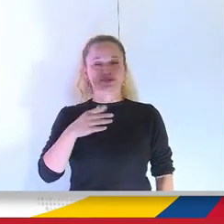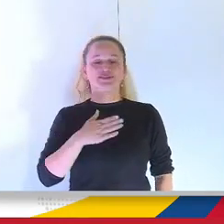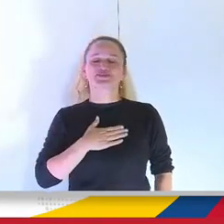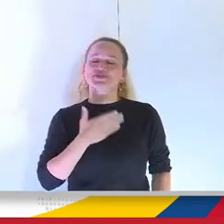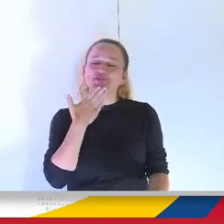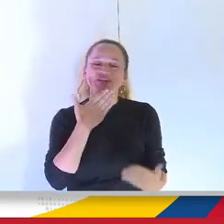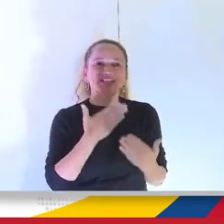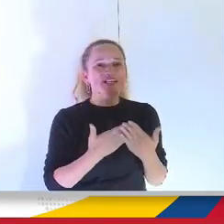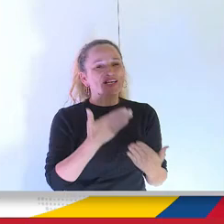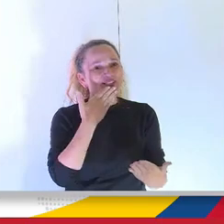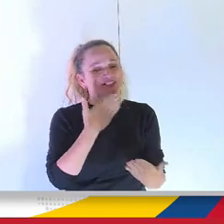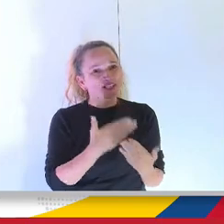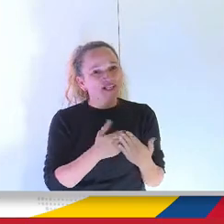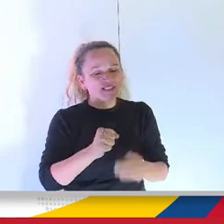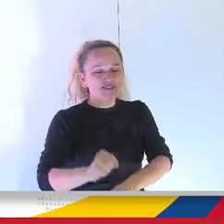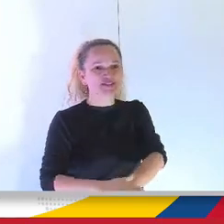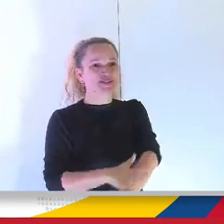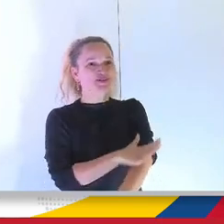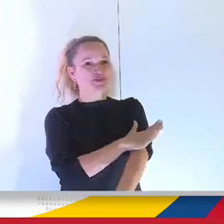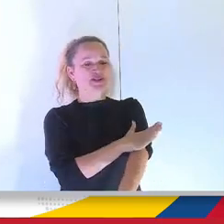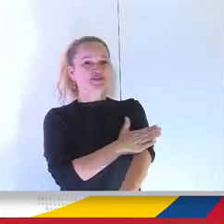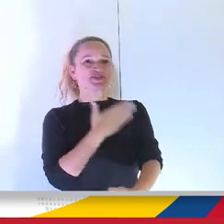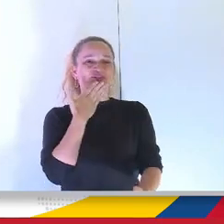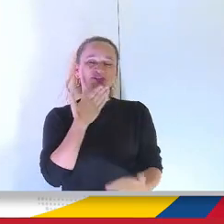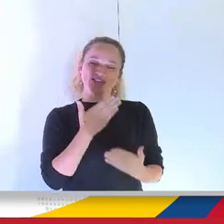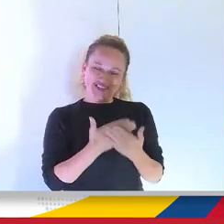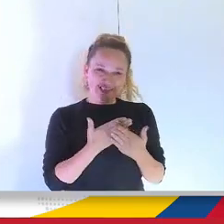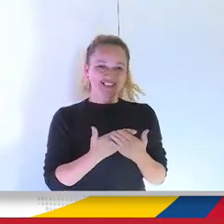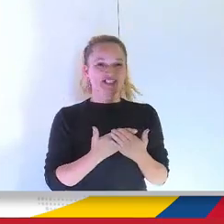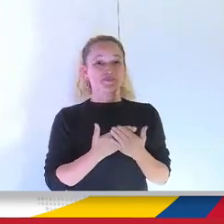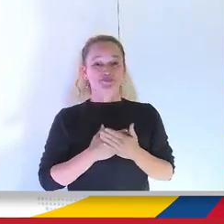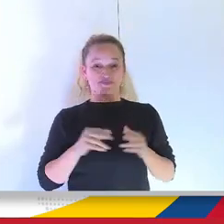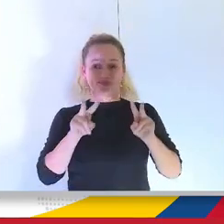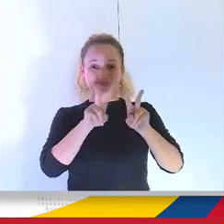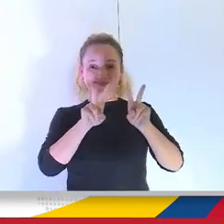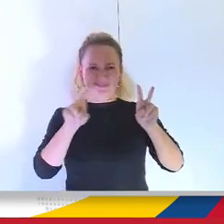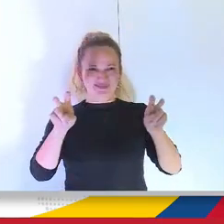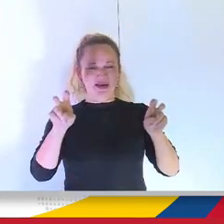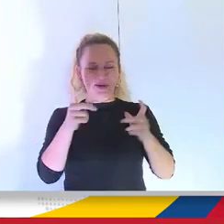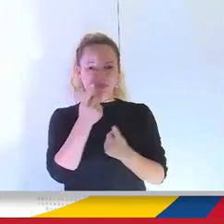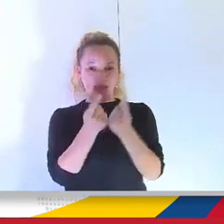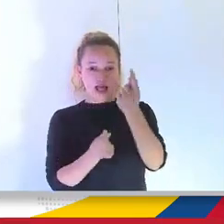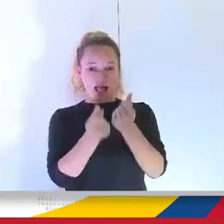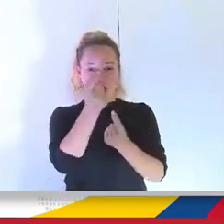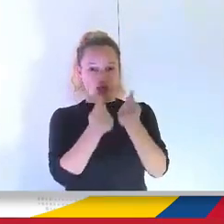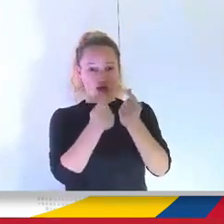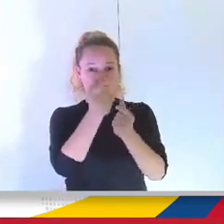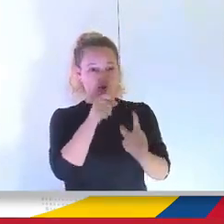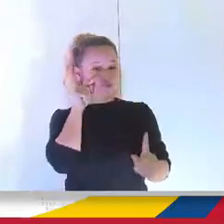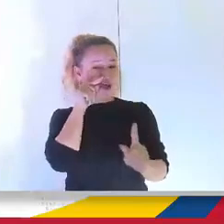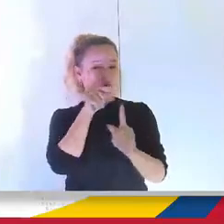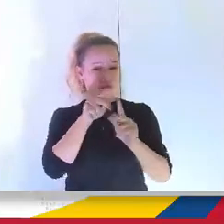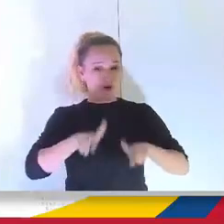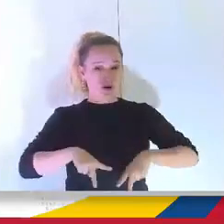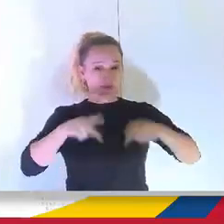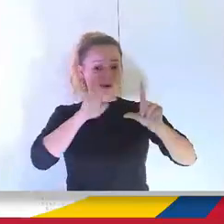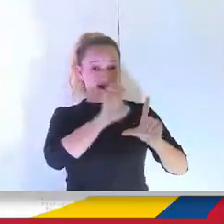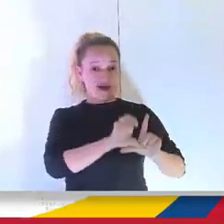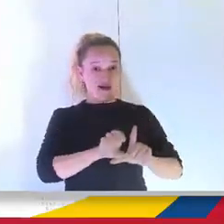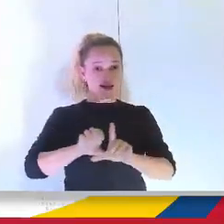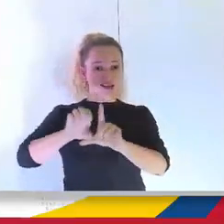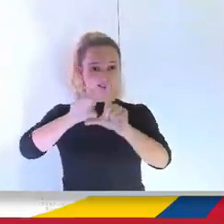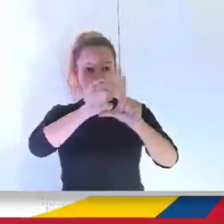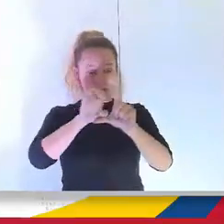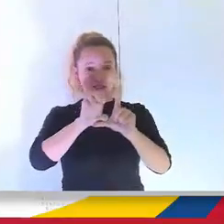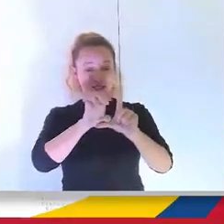Encantado de saludarlos y casado fuertemente con el tema de hacia una economía para la vida, especialista